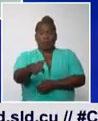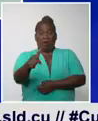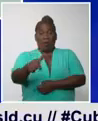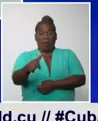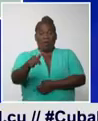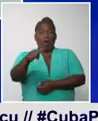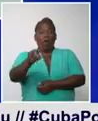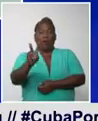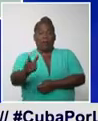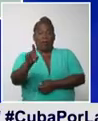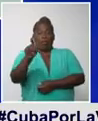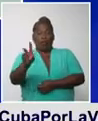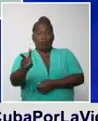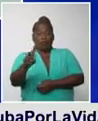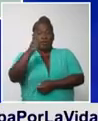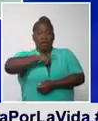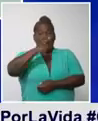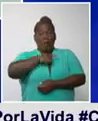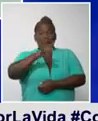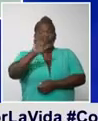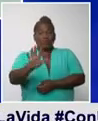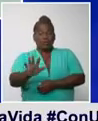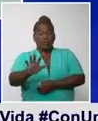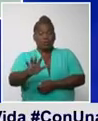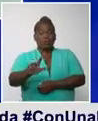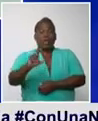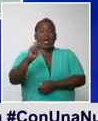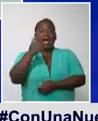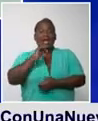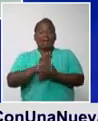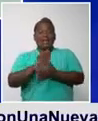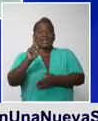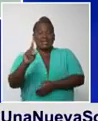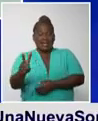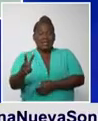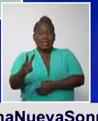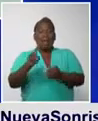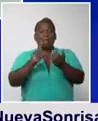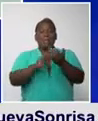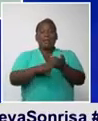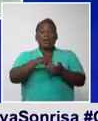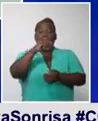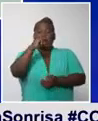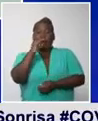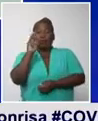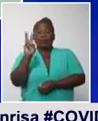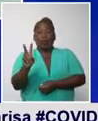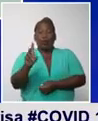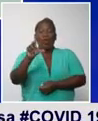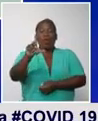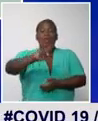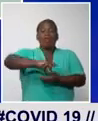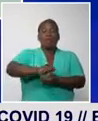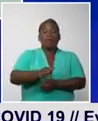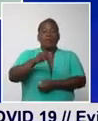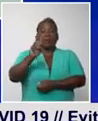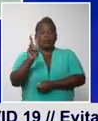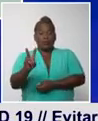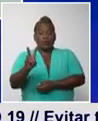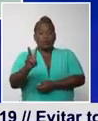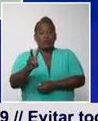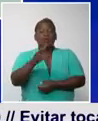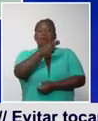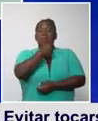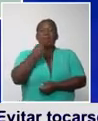con 12, Los Jarabos con 5. Carimete 3, Pedro Betancur 2. Limonar 2 y Martí y Ciénaga de